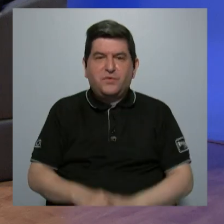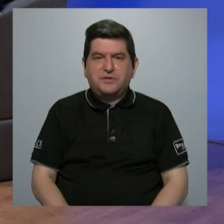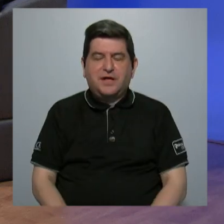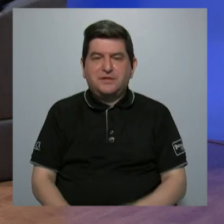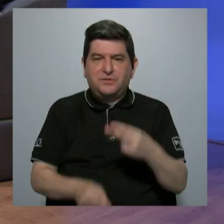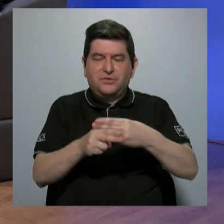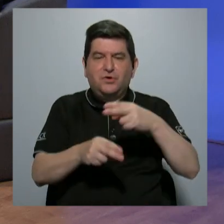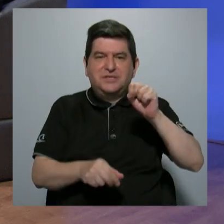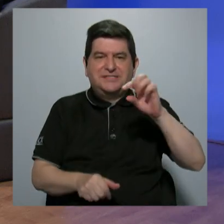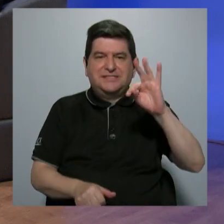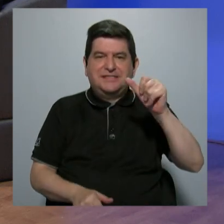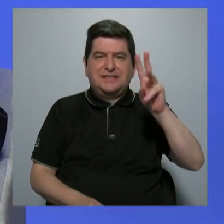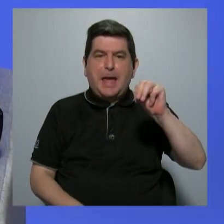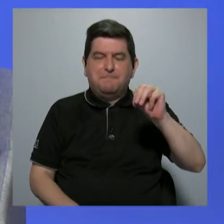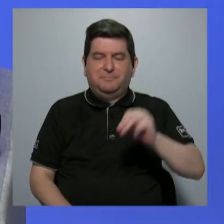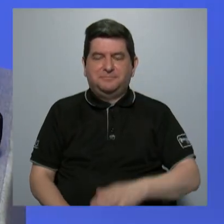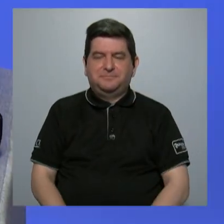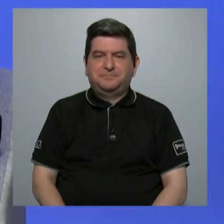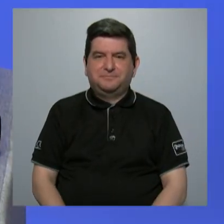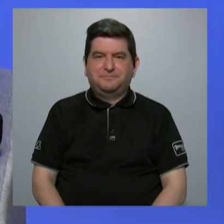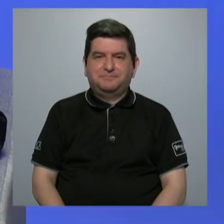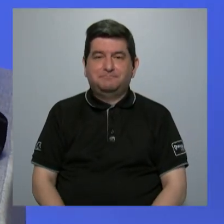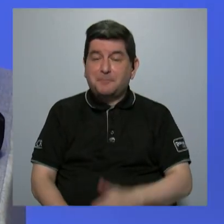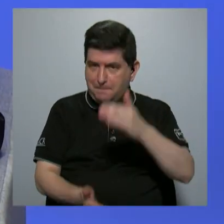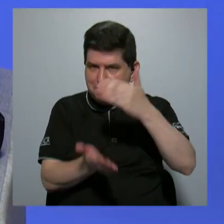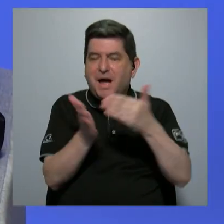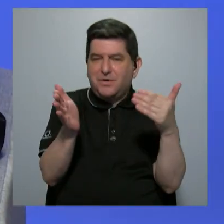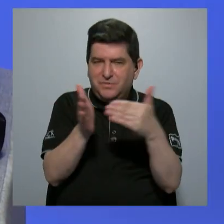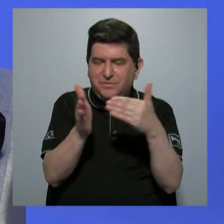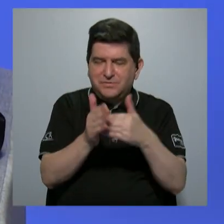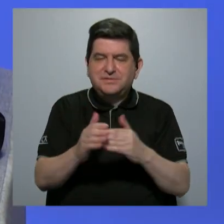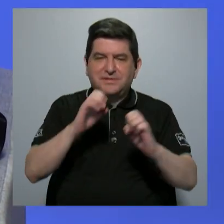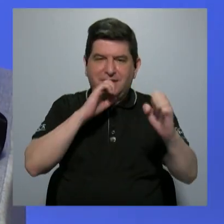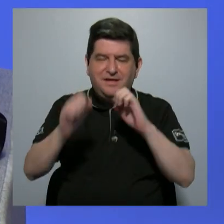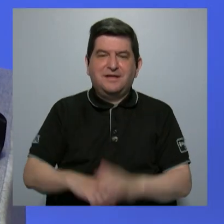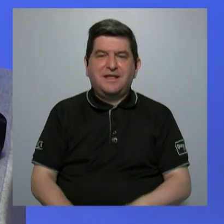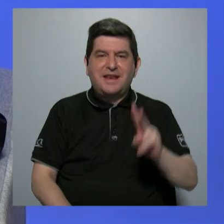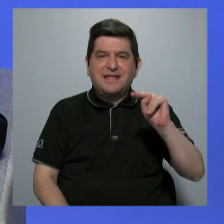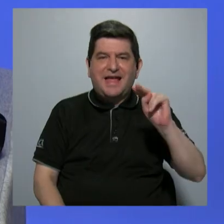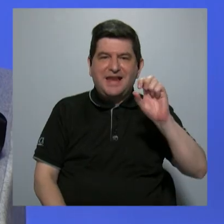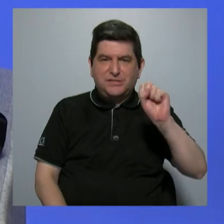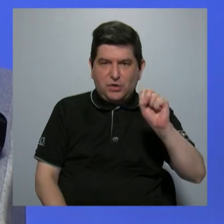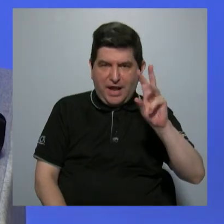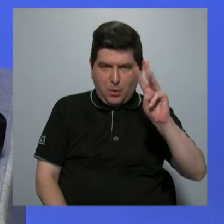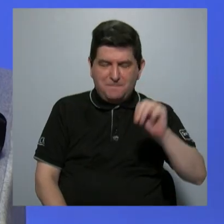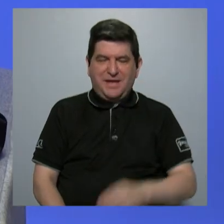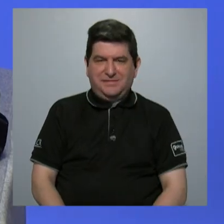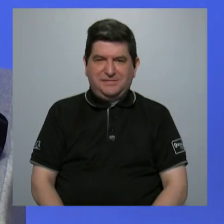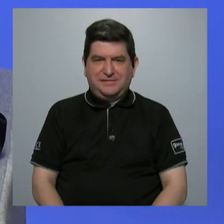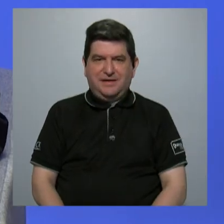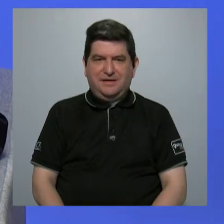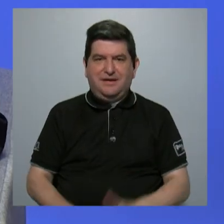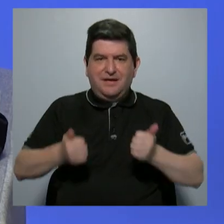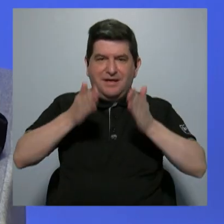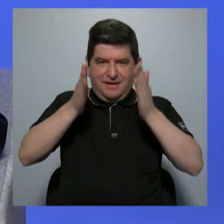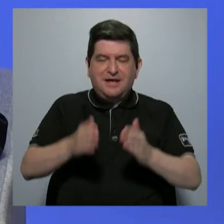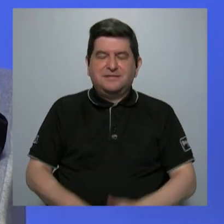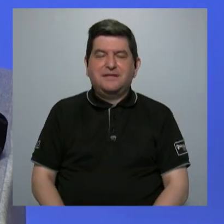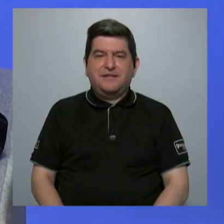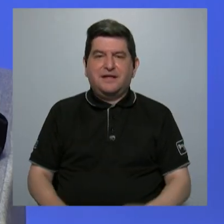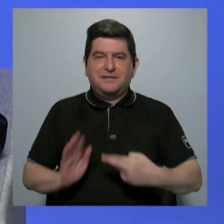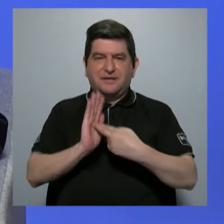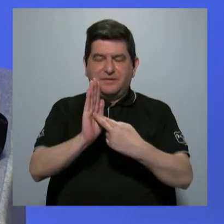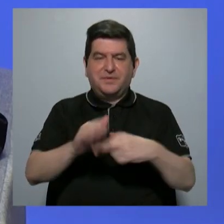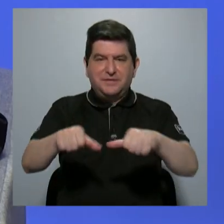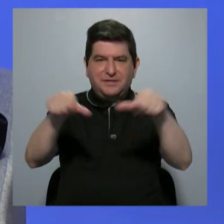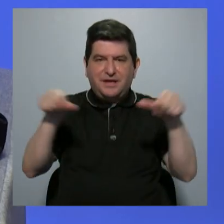que llamamos STEM. Muy bien, vamos a hacer una nueva pausa en esta entrevista con Natalia Solano Mesa, quien aspira a representar al área de ingeniería